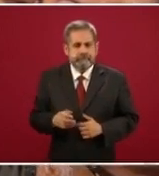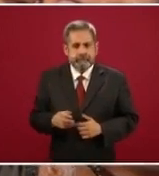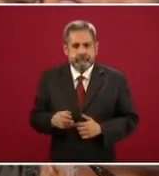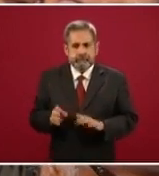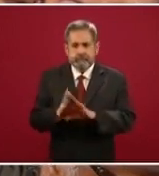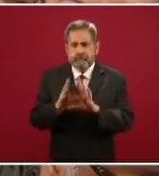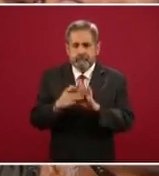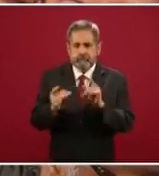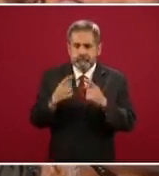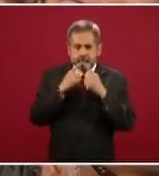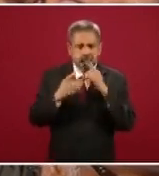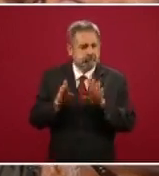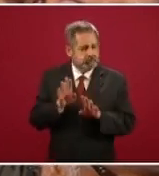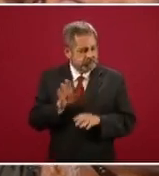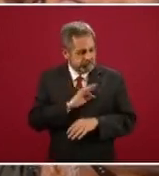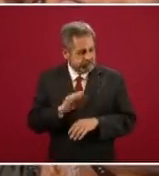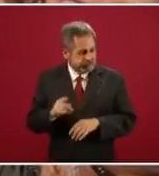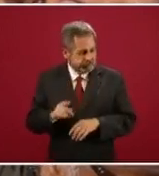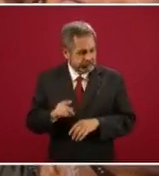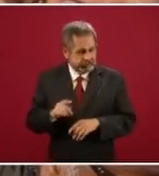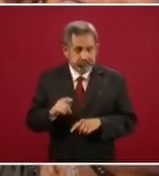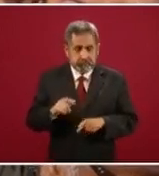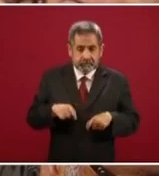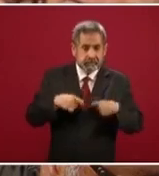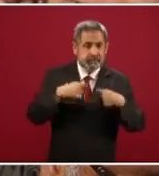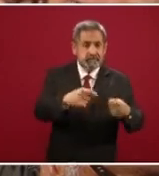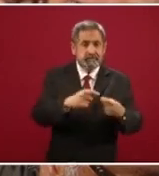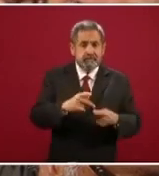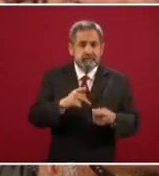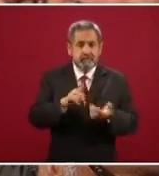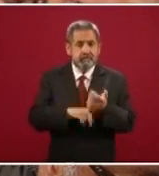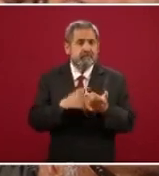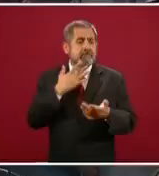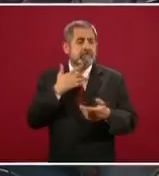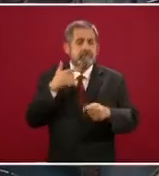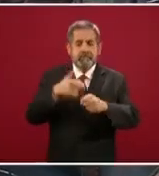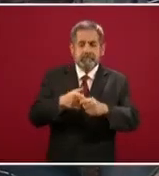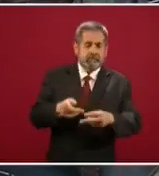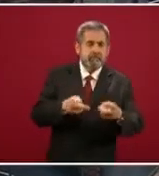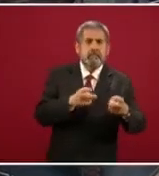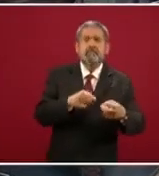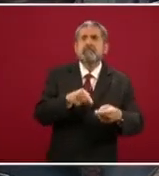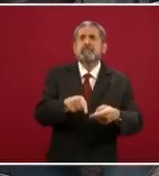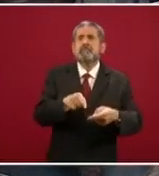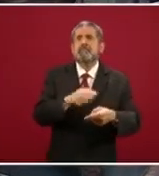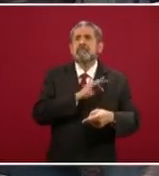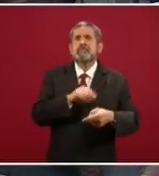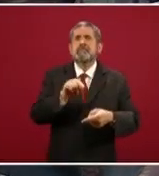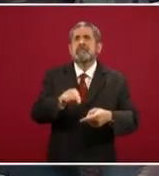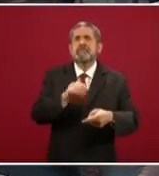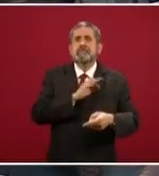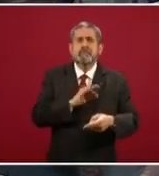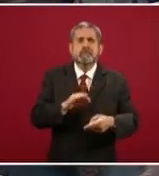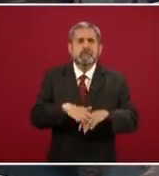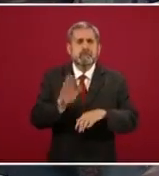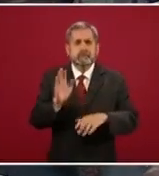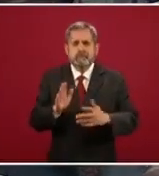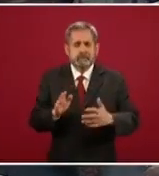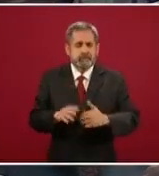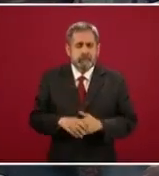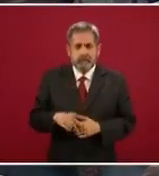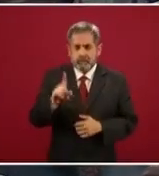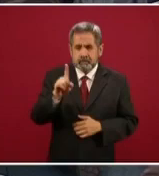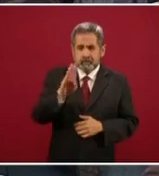se tiene contemplado que dio de subsidio al consumo de las gasolinas más de